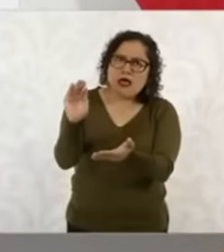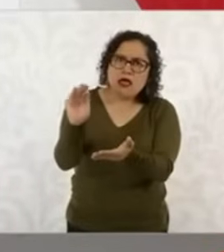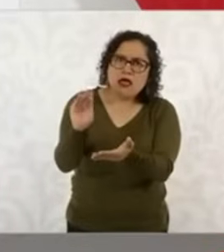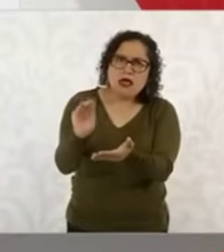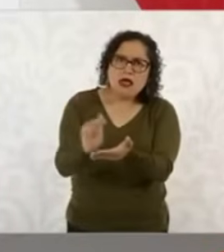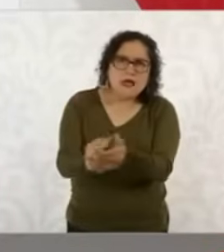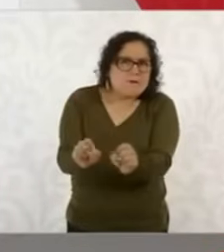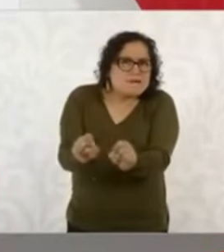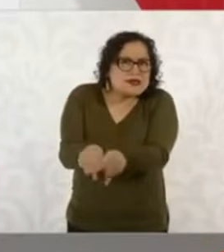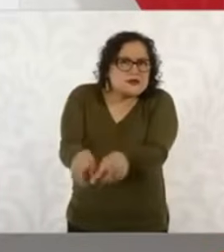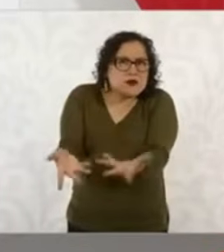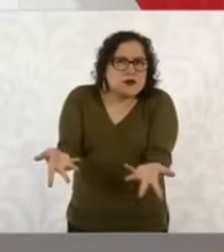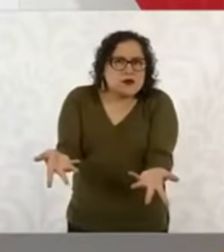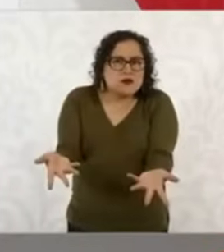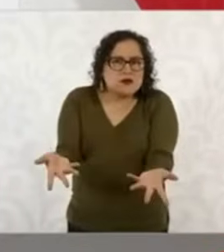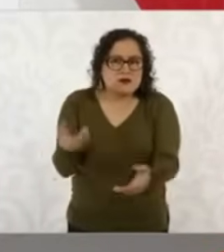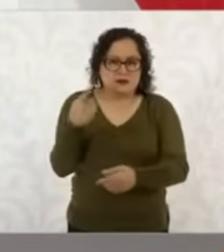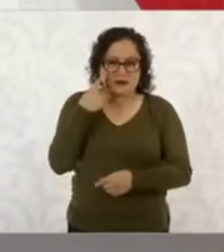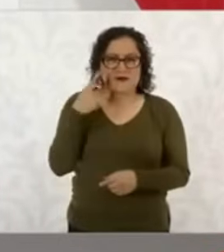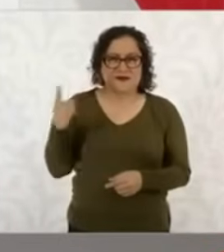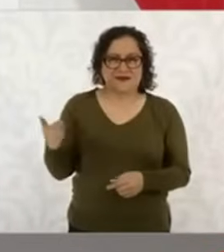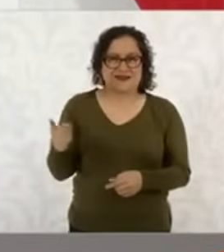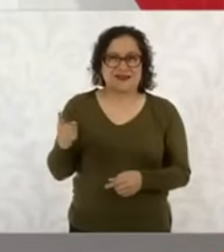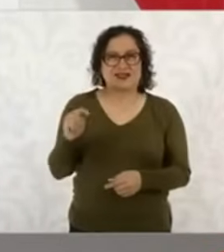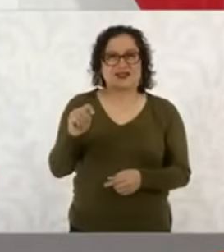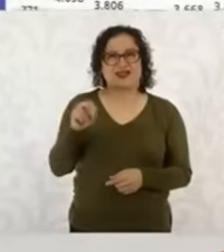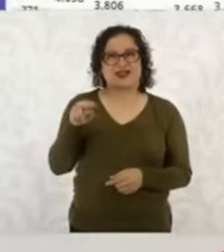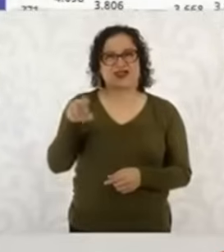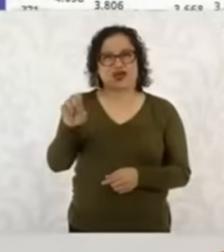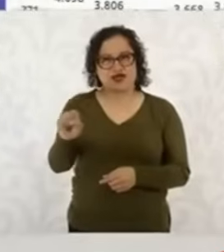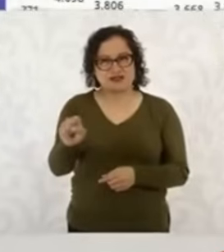que son aquí miles de toneladas.